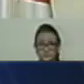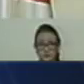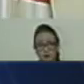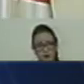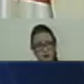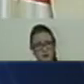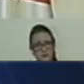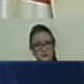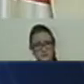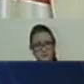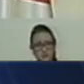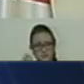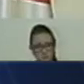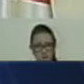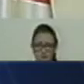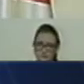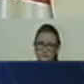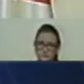de Asamblea Nacional.